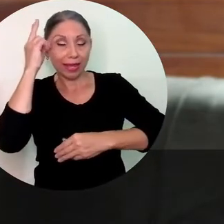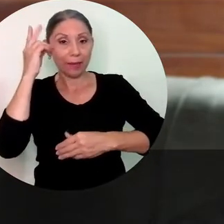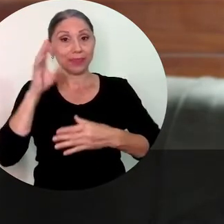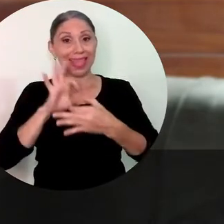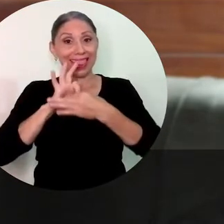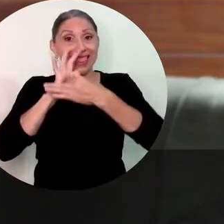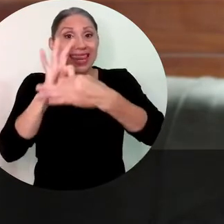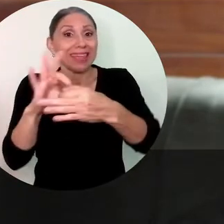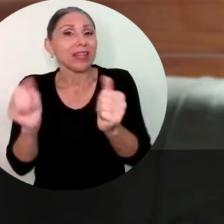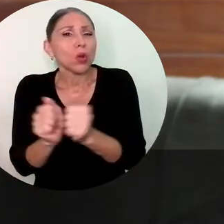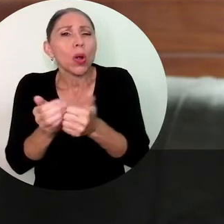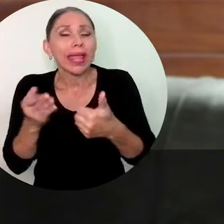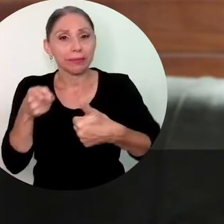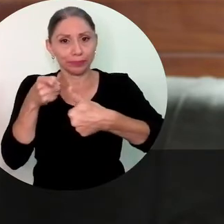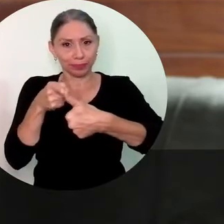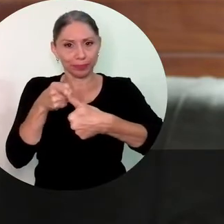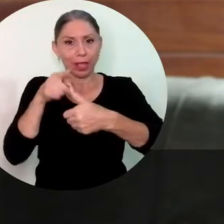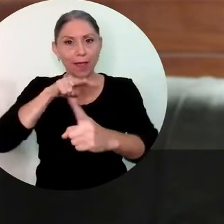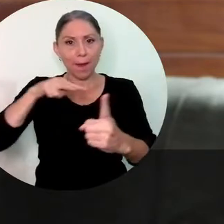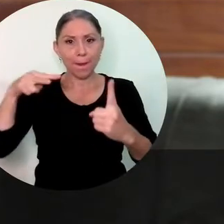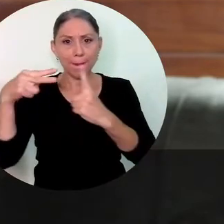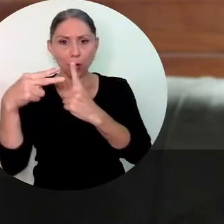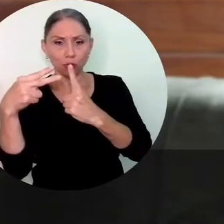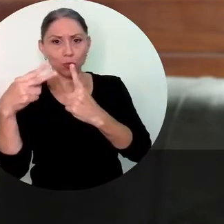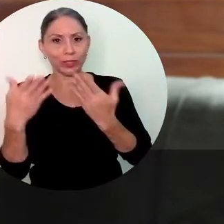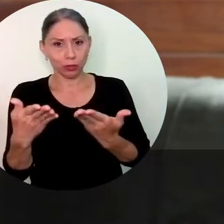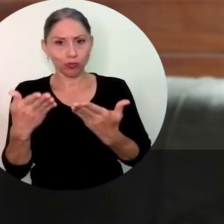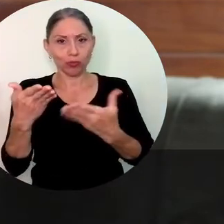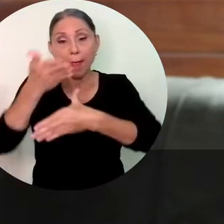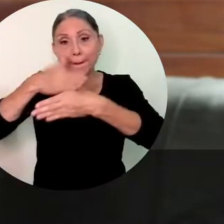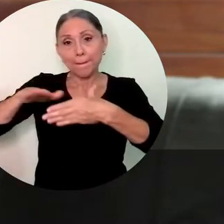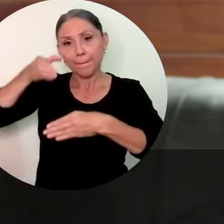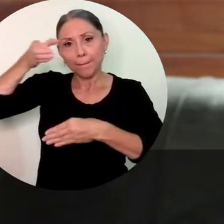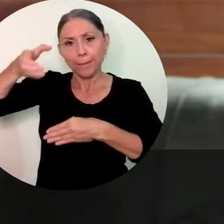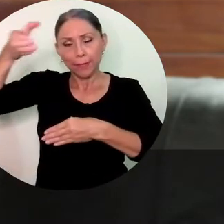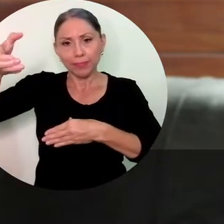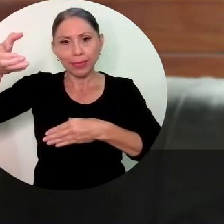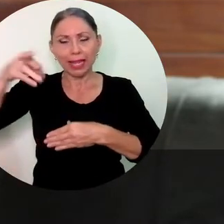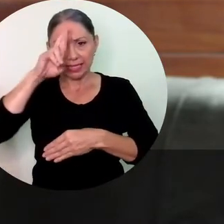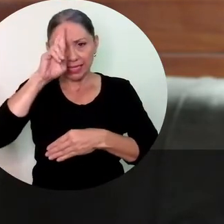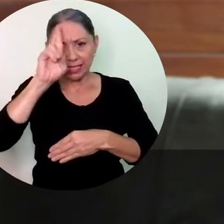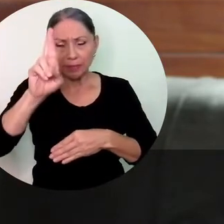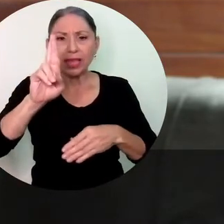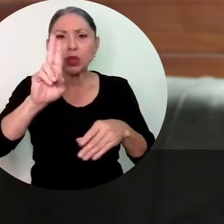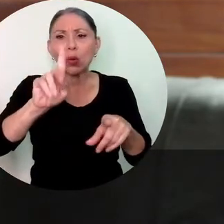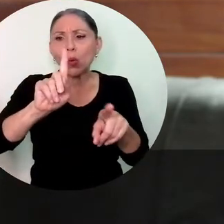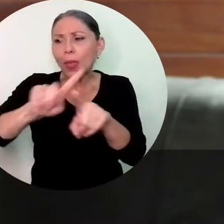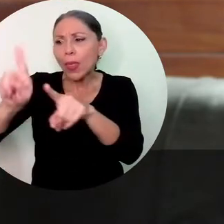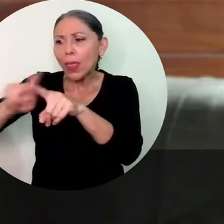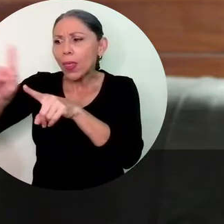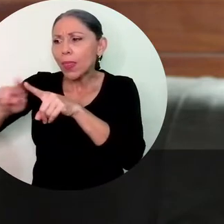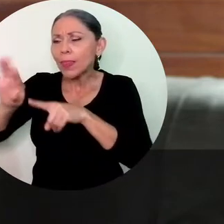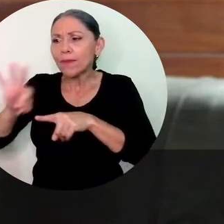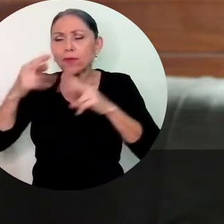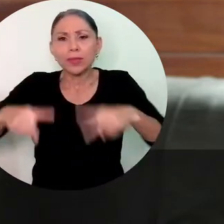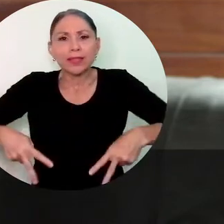que ver, uno, con la cosmovisión, toda la parte cultural, el respeto por la biodiversidad, el respeto por la